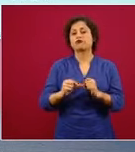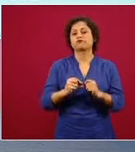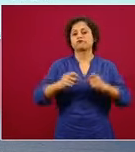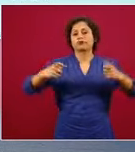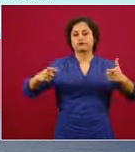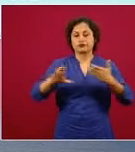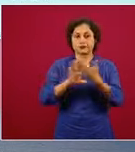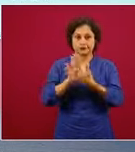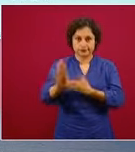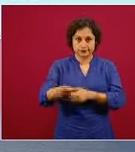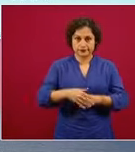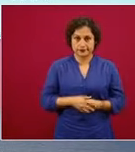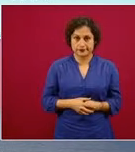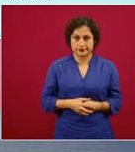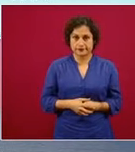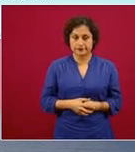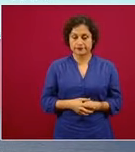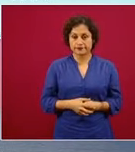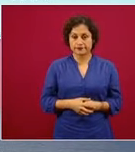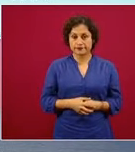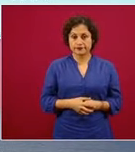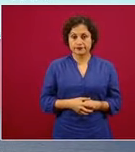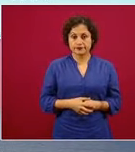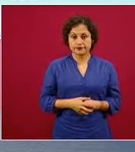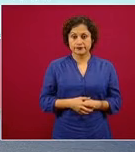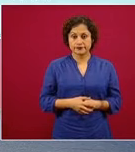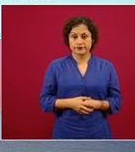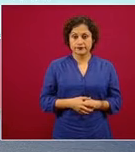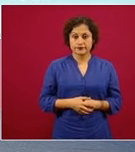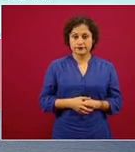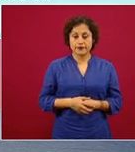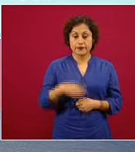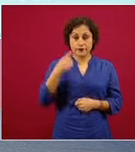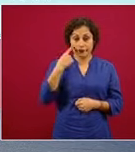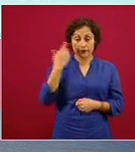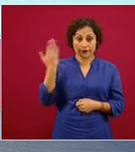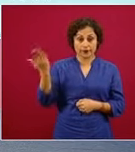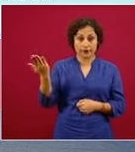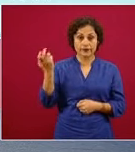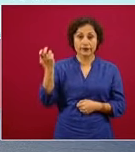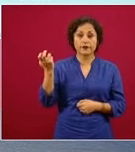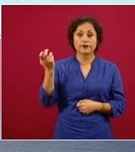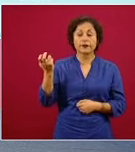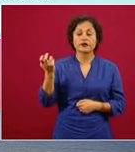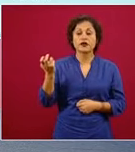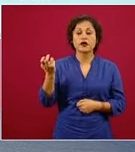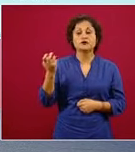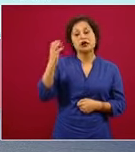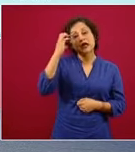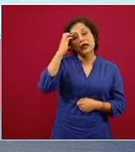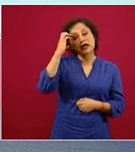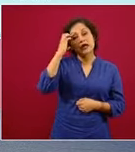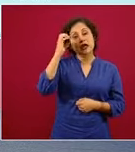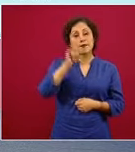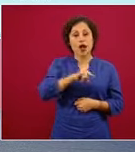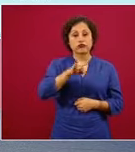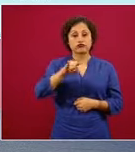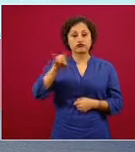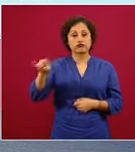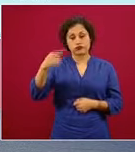que en el estado se lleve a cabo. Vean cómo la ocupación de camas general está incrementada, es